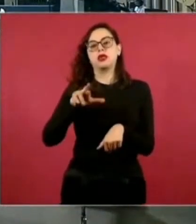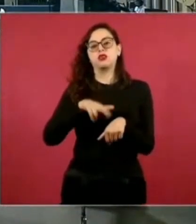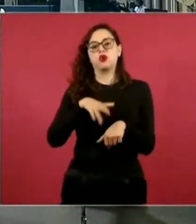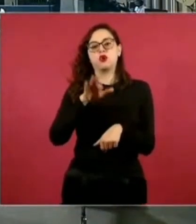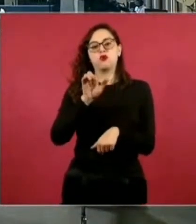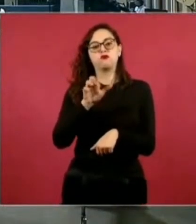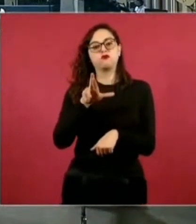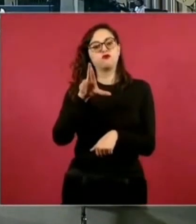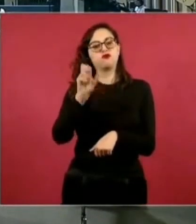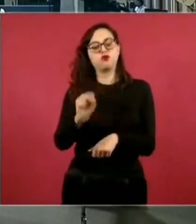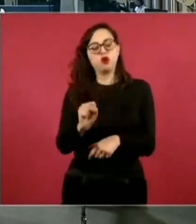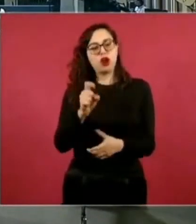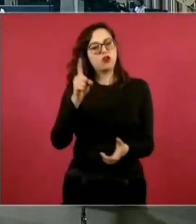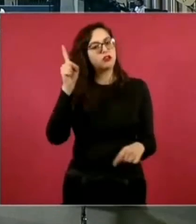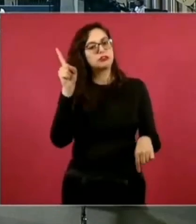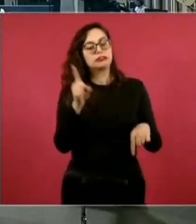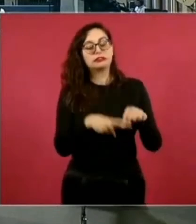propiedades